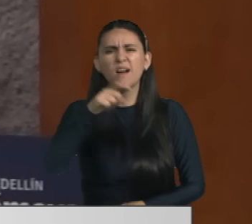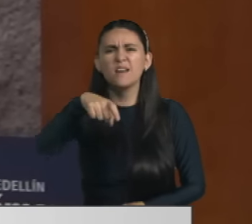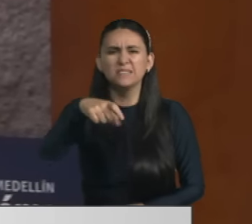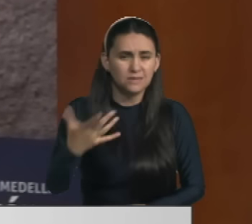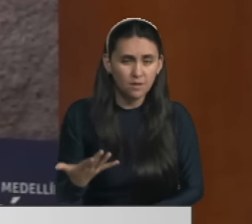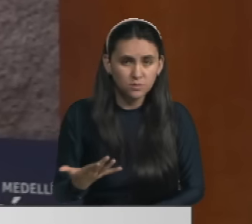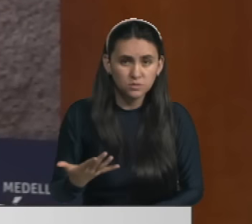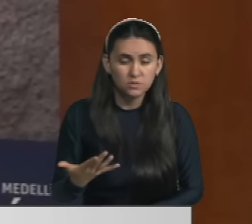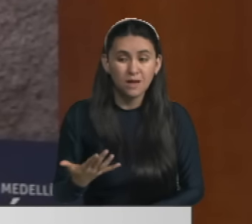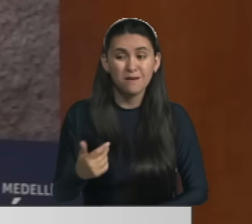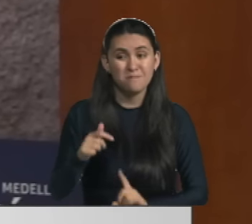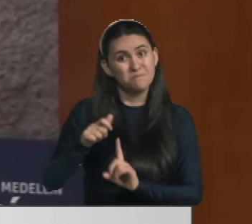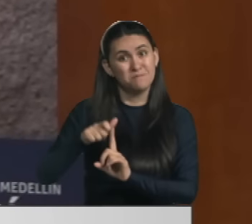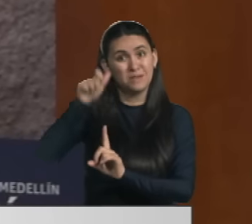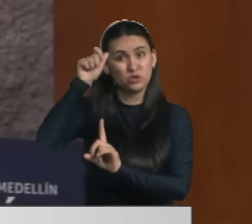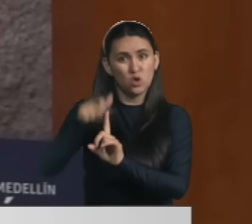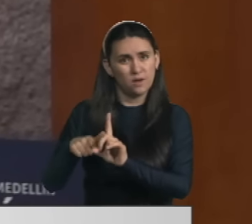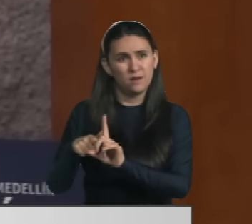fuerza pública